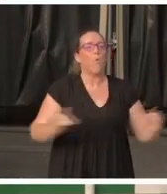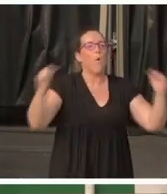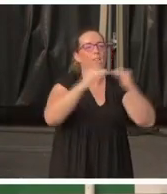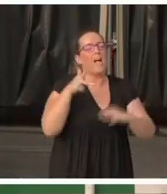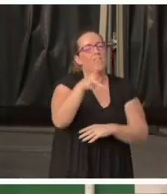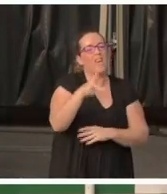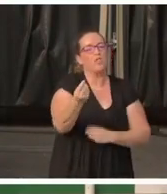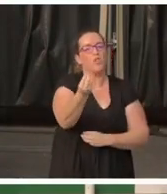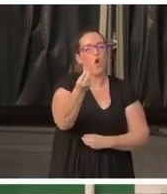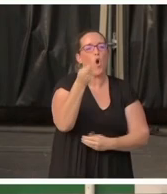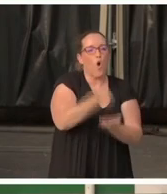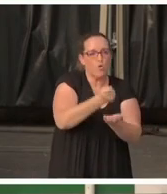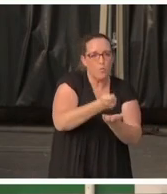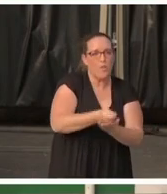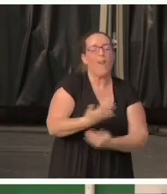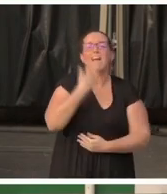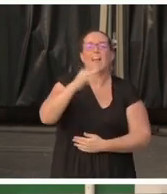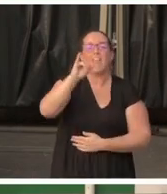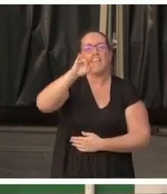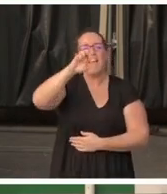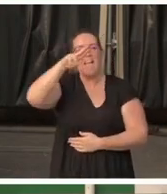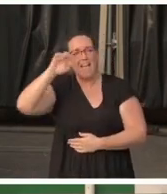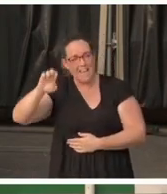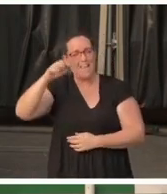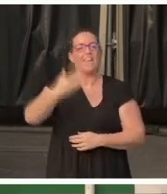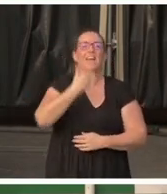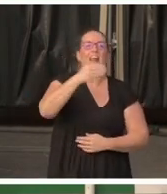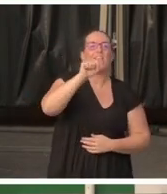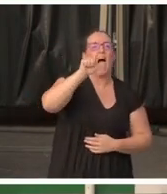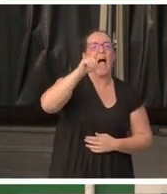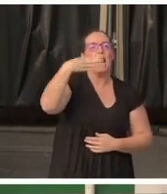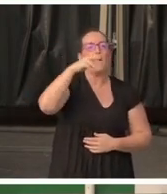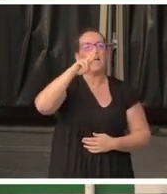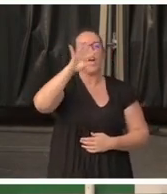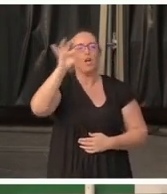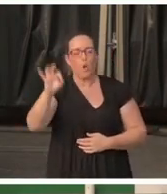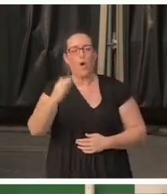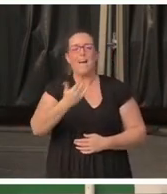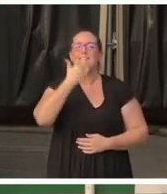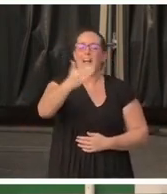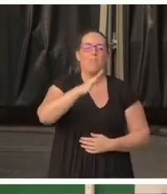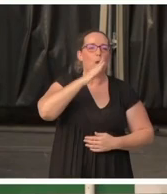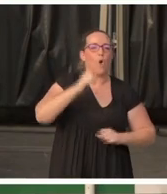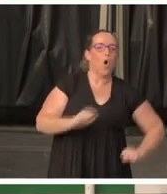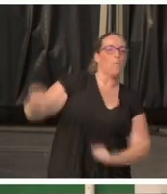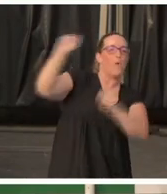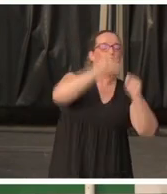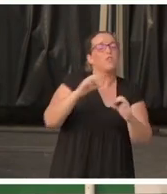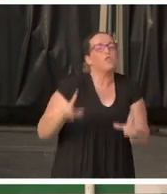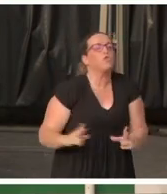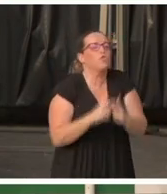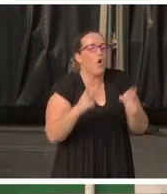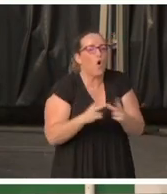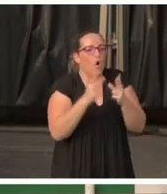los consumidores. Gracias a Irene, gracias a Alberto. Hemos levantado escudos sociales que han